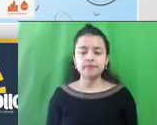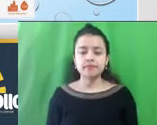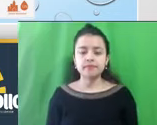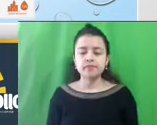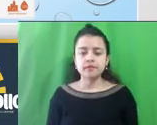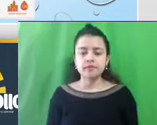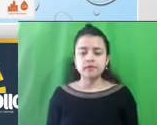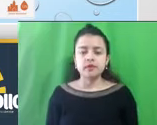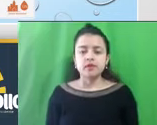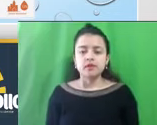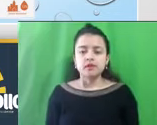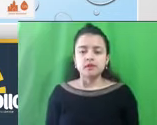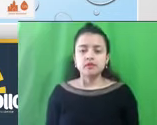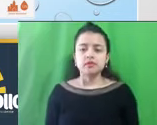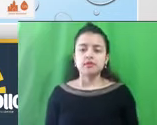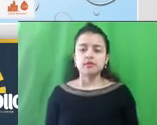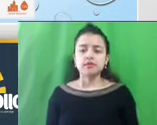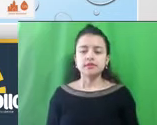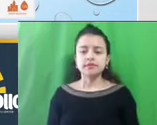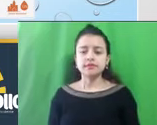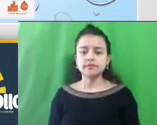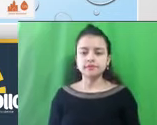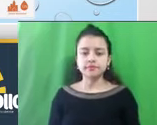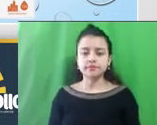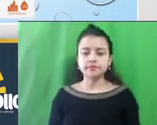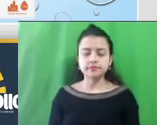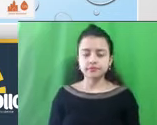Listo. Entonces, de los 10 millones de pesos,